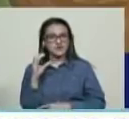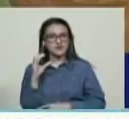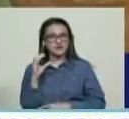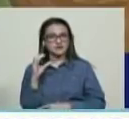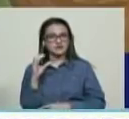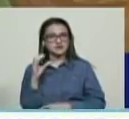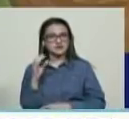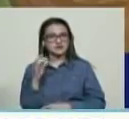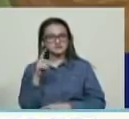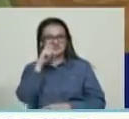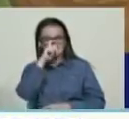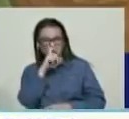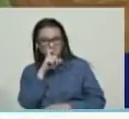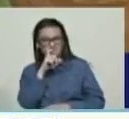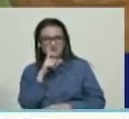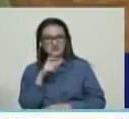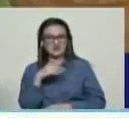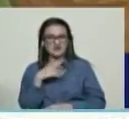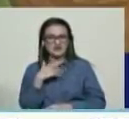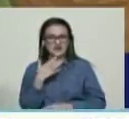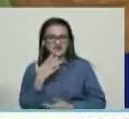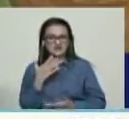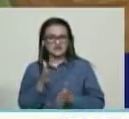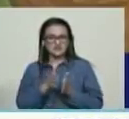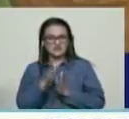Para vengarse del libertador